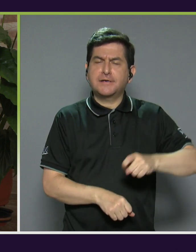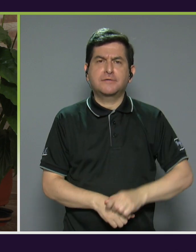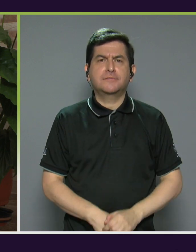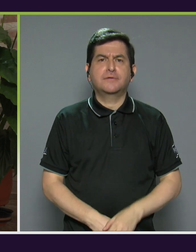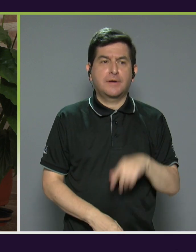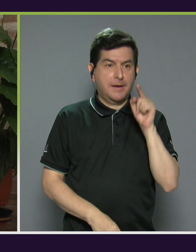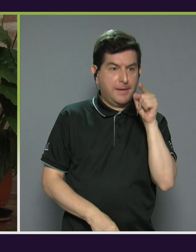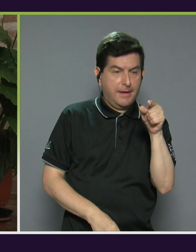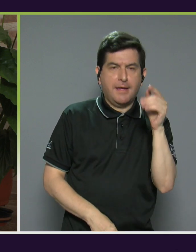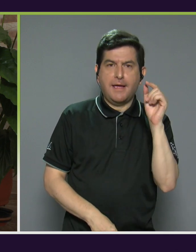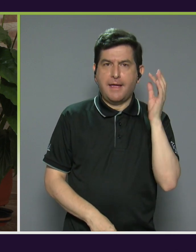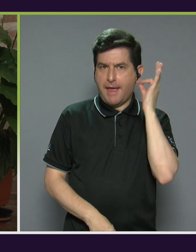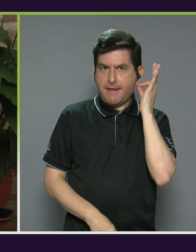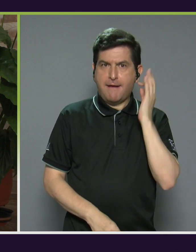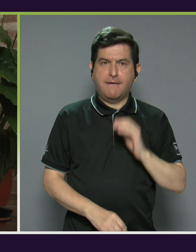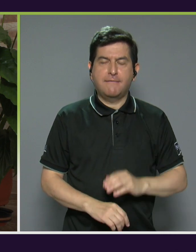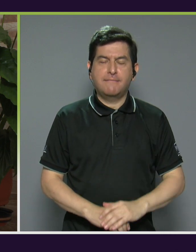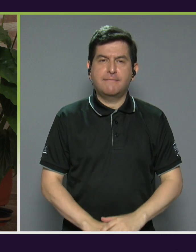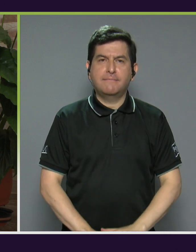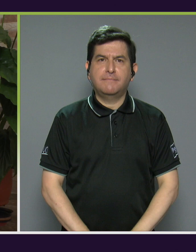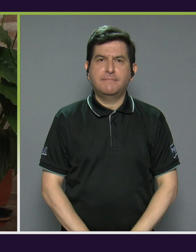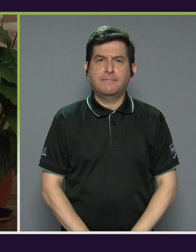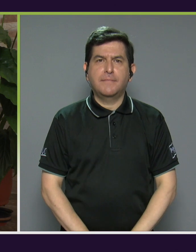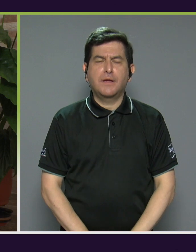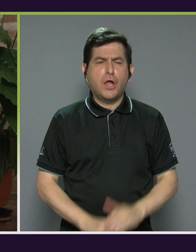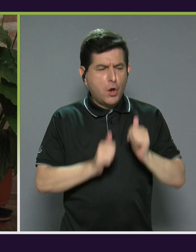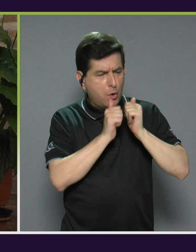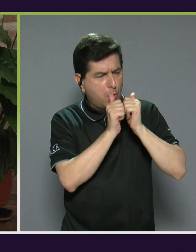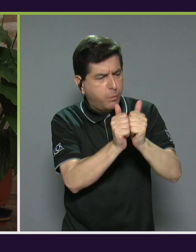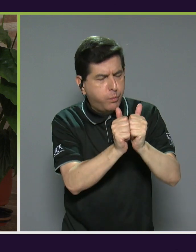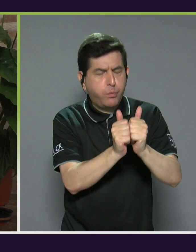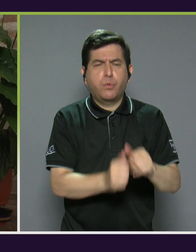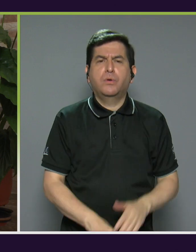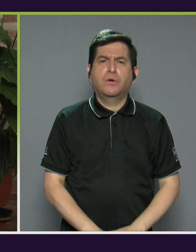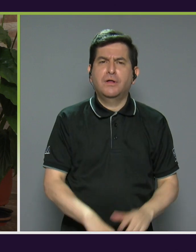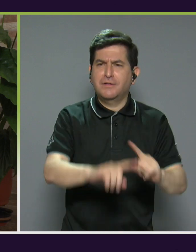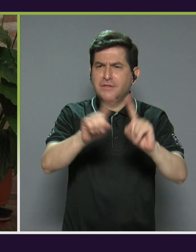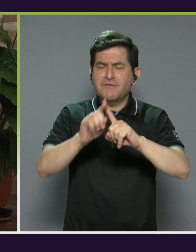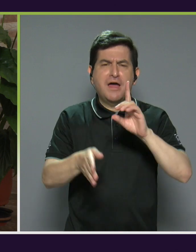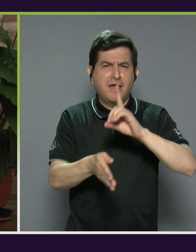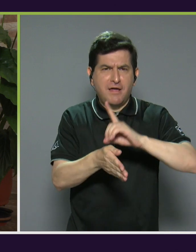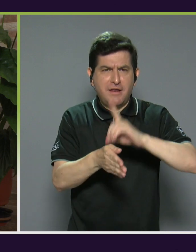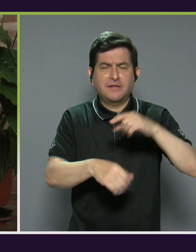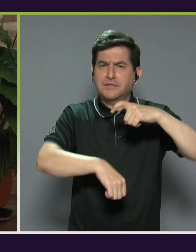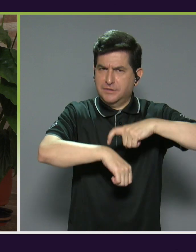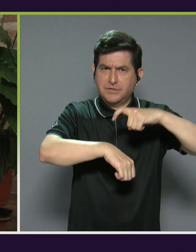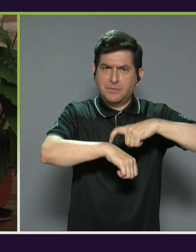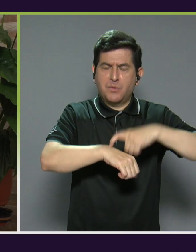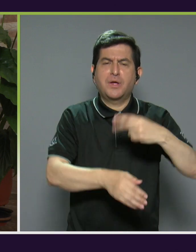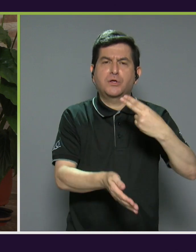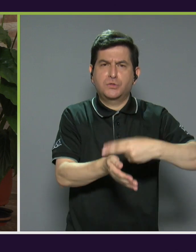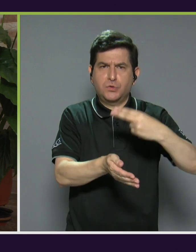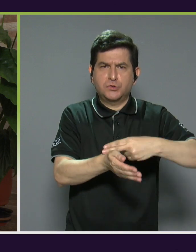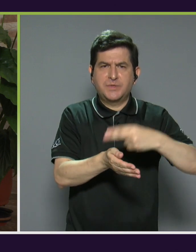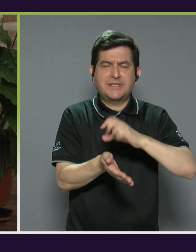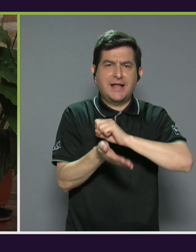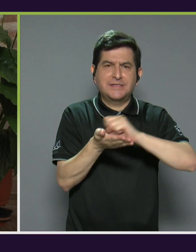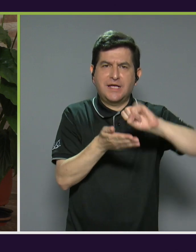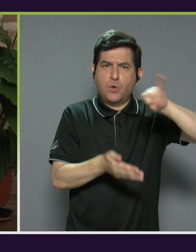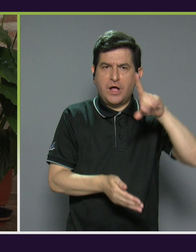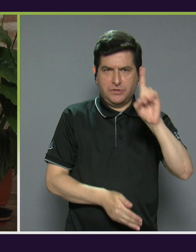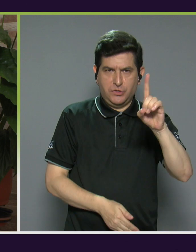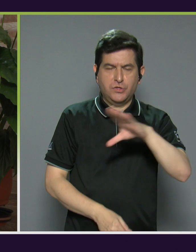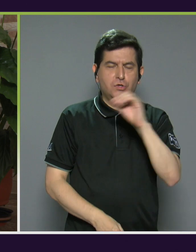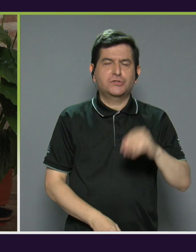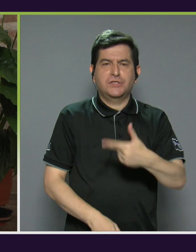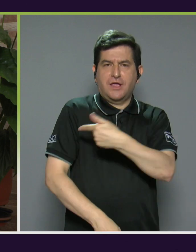hacer lo que hay que hacer por ella. Y con mucho acompañamiento por parte de los médicos en ese momento del Hospital San